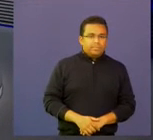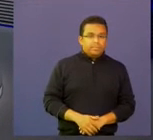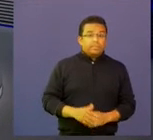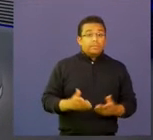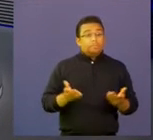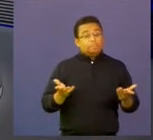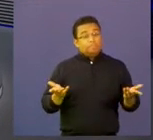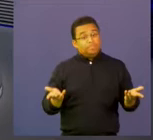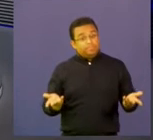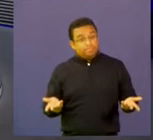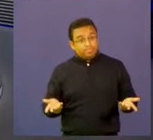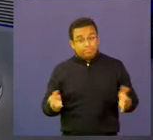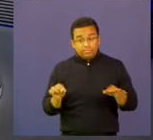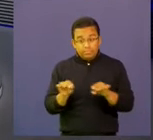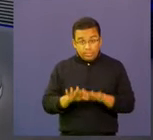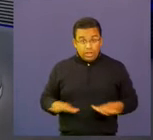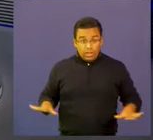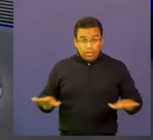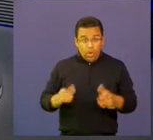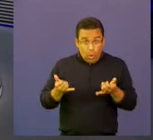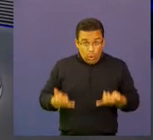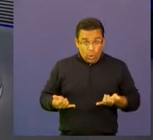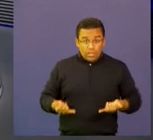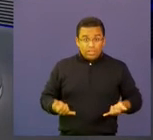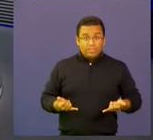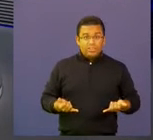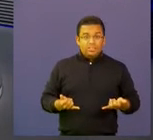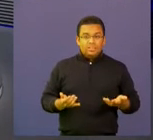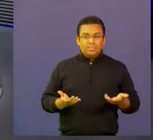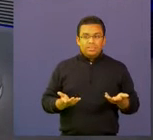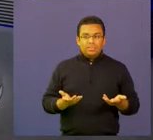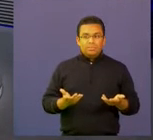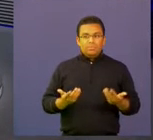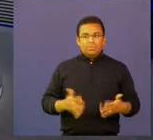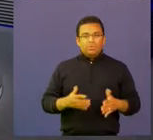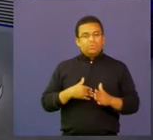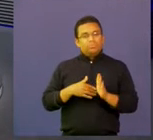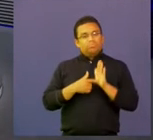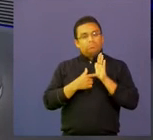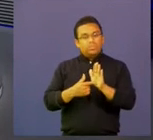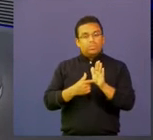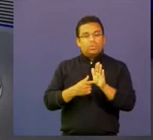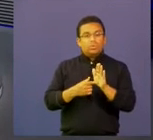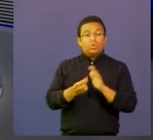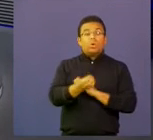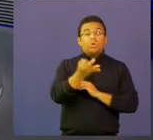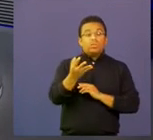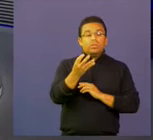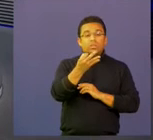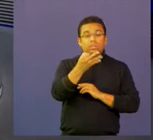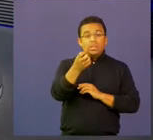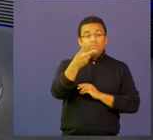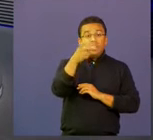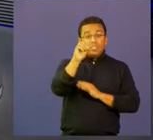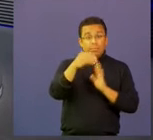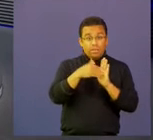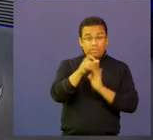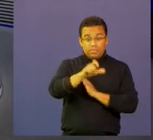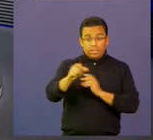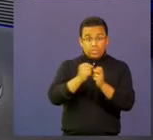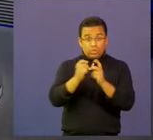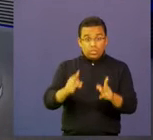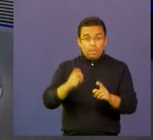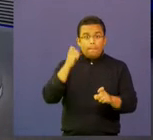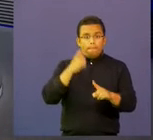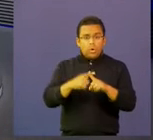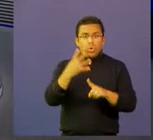espacio, esta oportunidad que tenemos acá para influenciar a 320 mil niños, la podemos multiplicar por 4